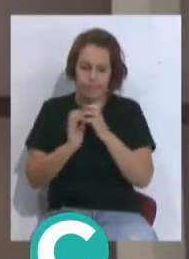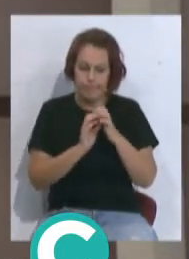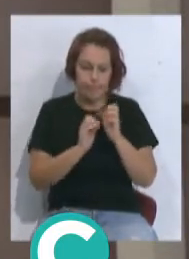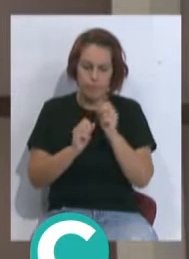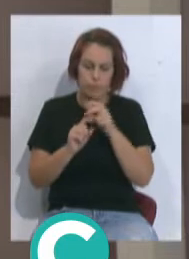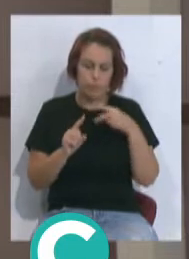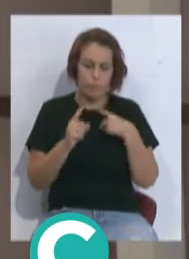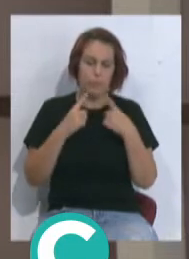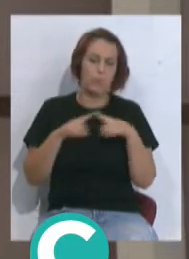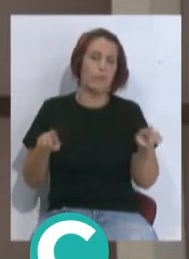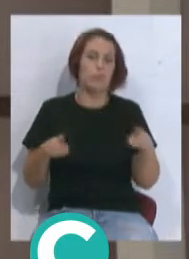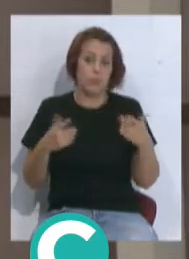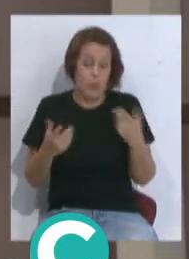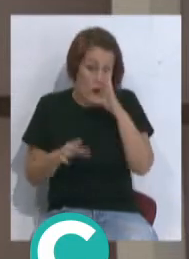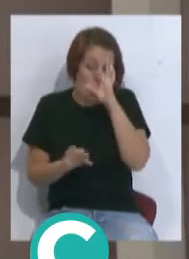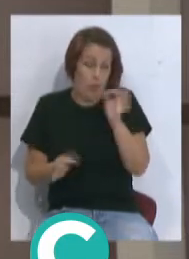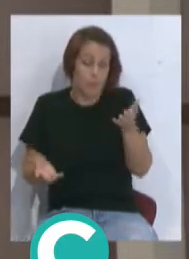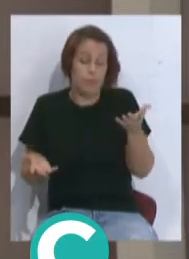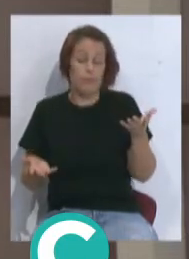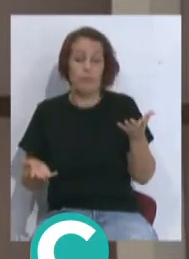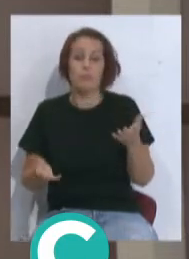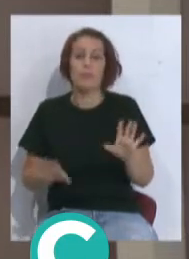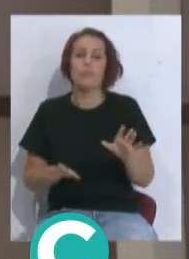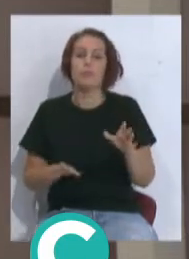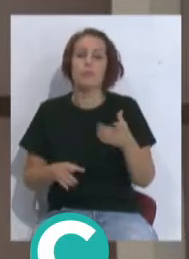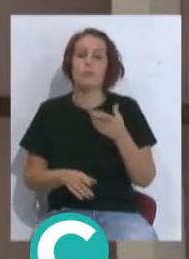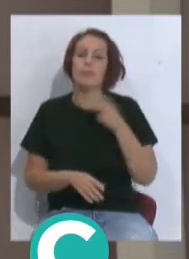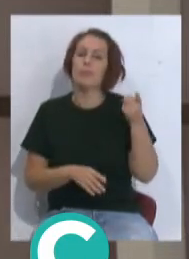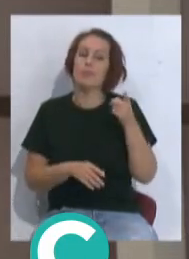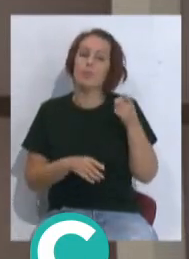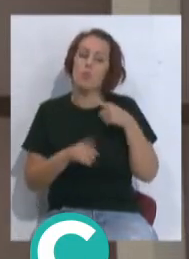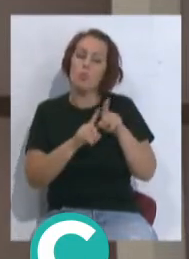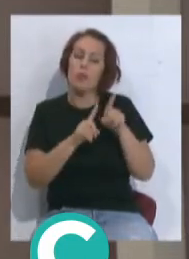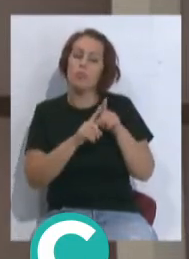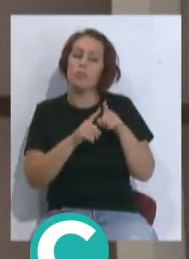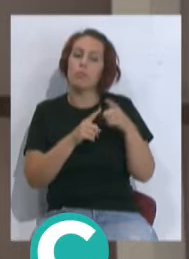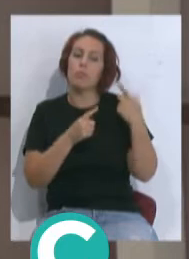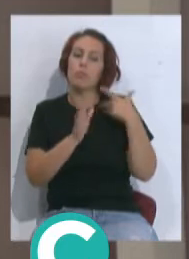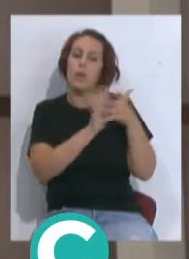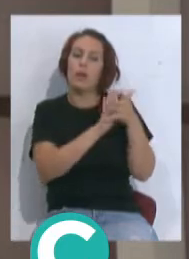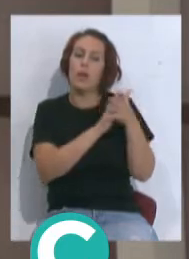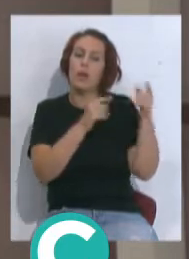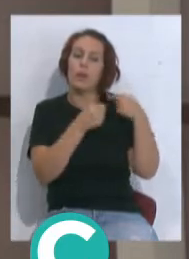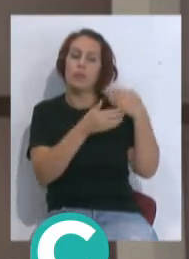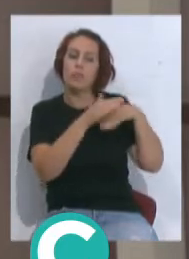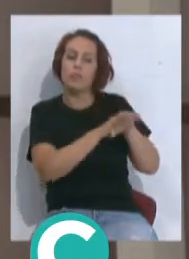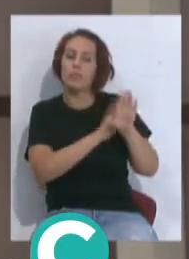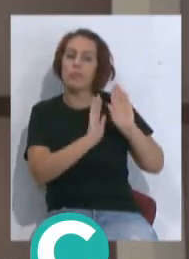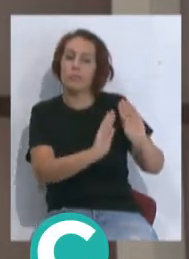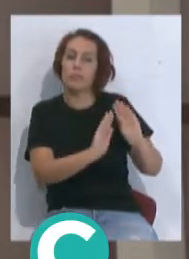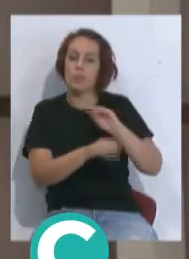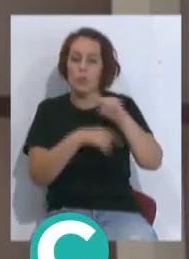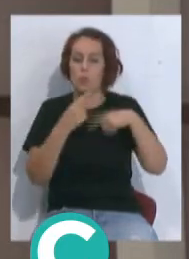otro punto de vista, que es lo lógico, ¿no? Pero creo que lo que pasó allí se quedó allí y se quedó allí. Y ya lo que salió ya fue